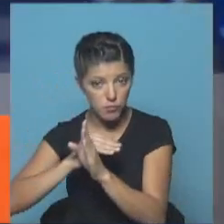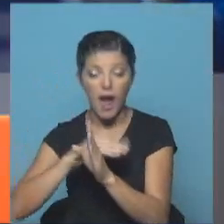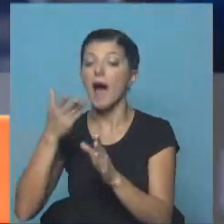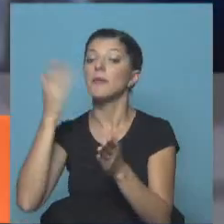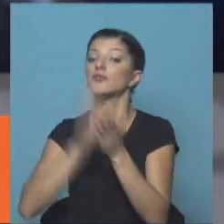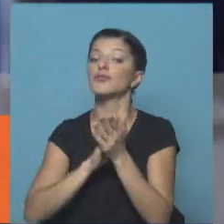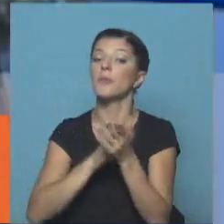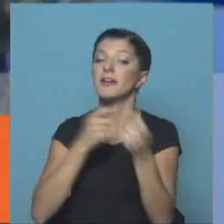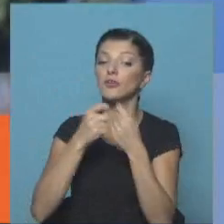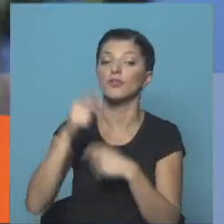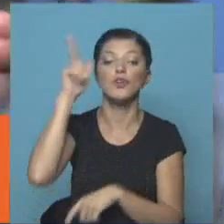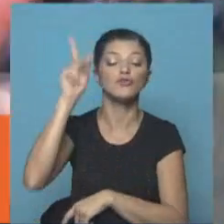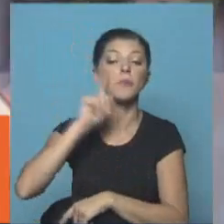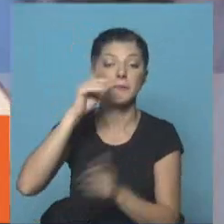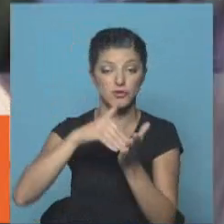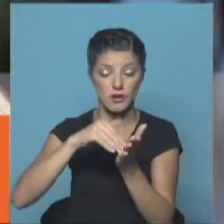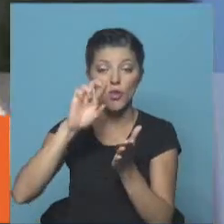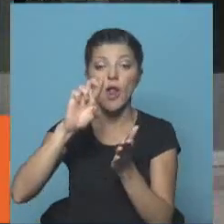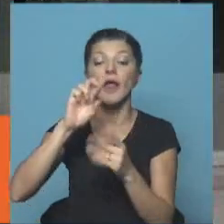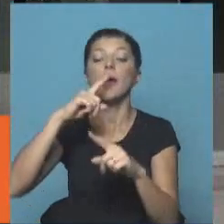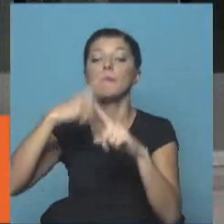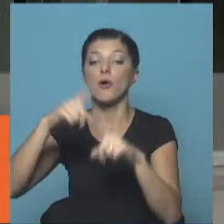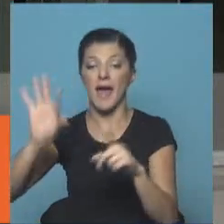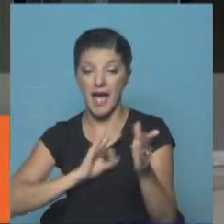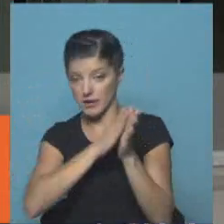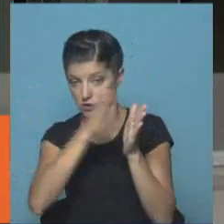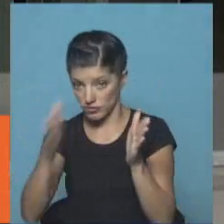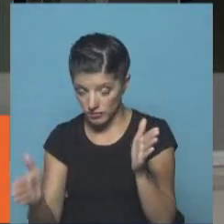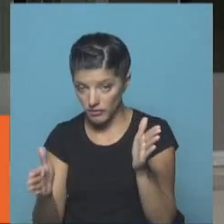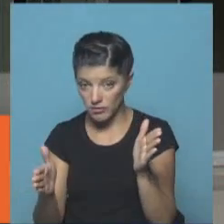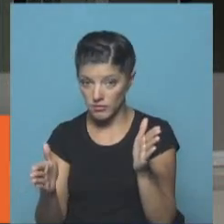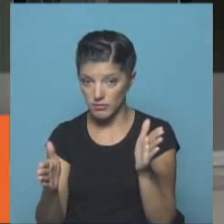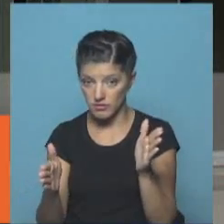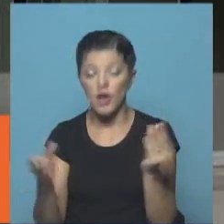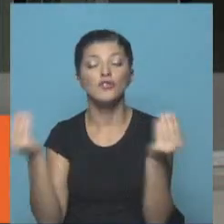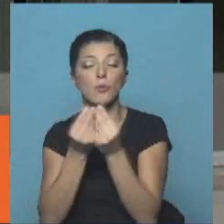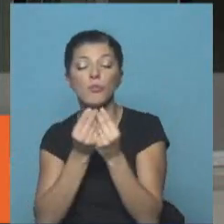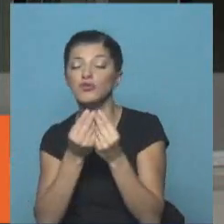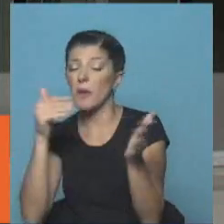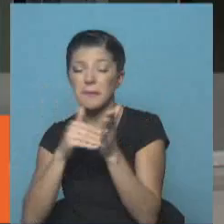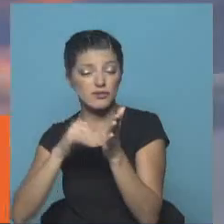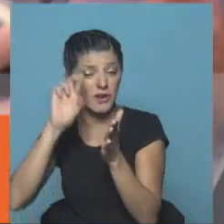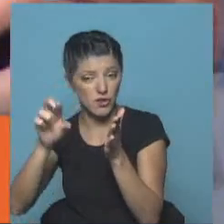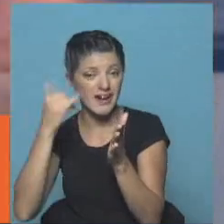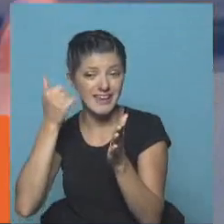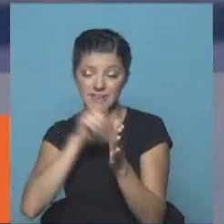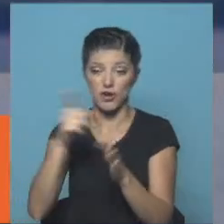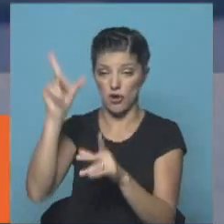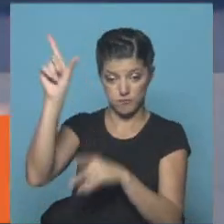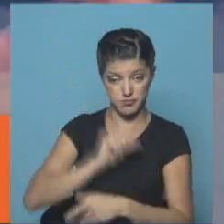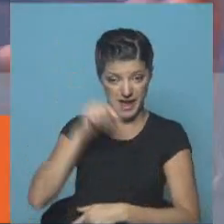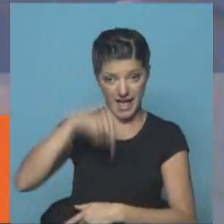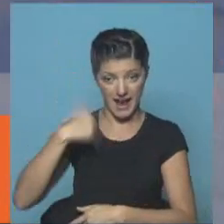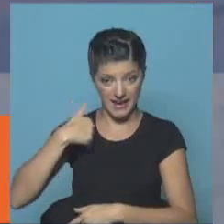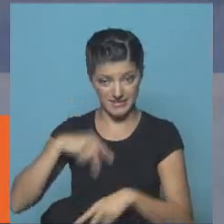de 8.000 millones de dólares por año. Si se eliminan aranceles son unos cuantos centenas de millones de dólares que dejan de ingresar vía